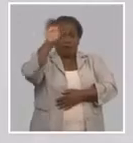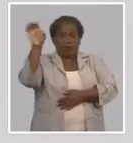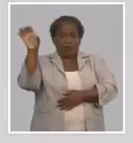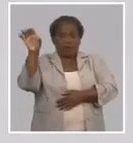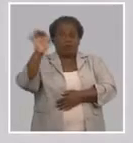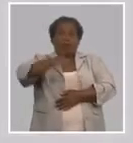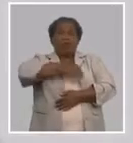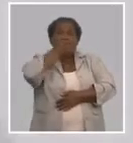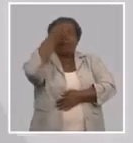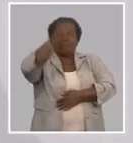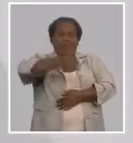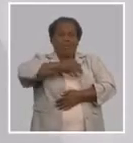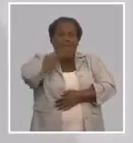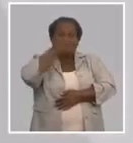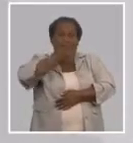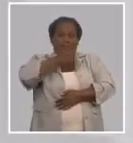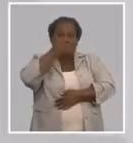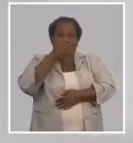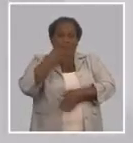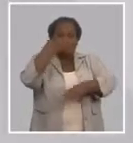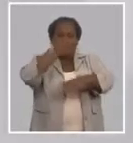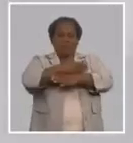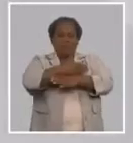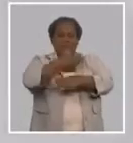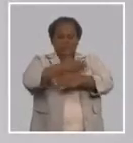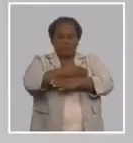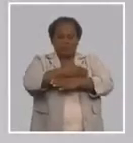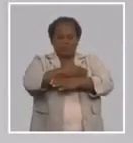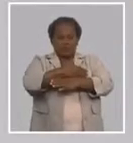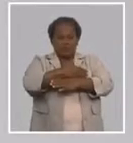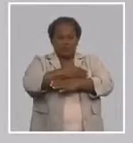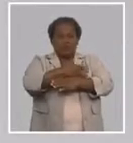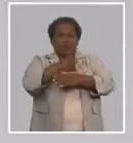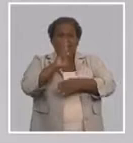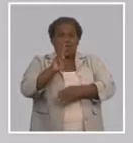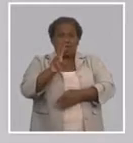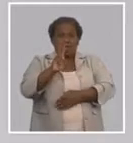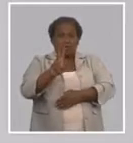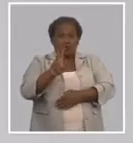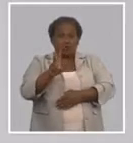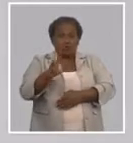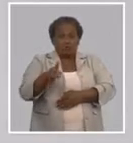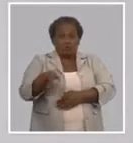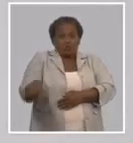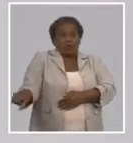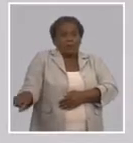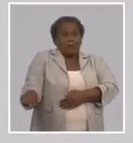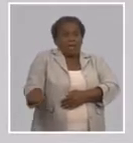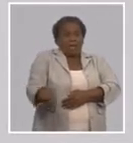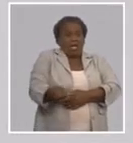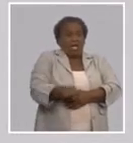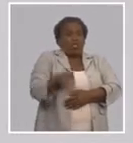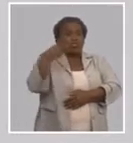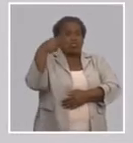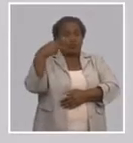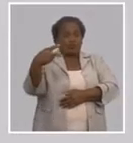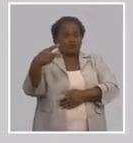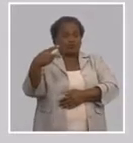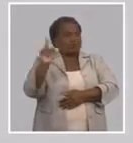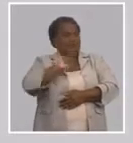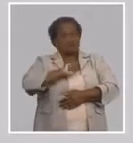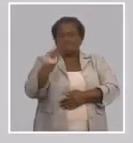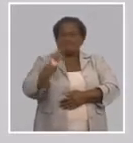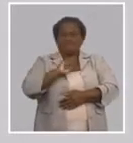explicaba que la limitación de hasta dos piezas de equipaje acompañante quedaba sin